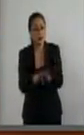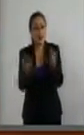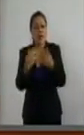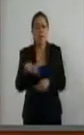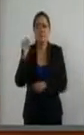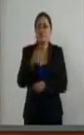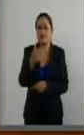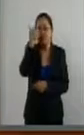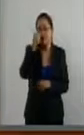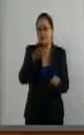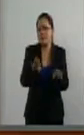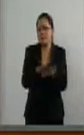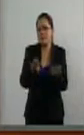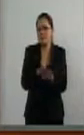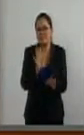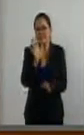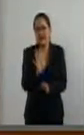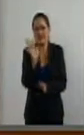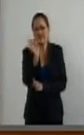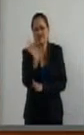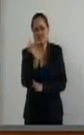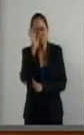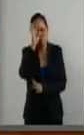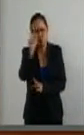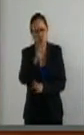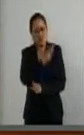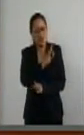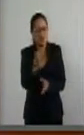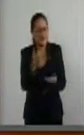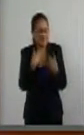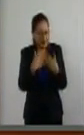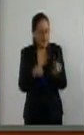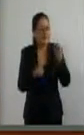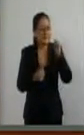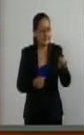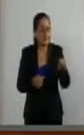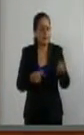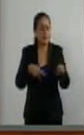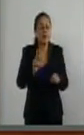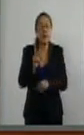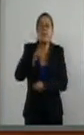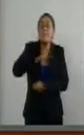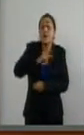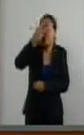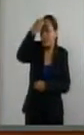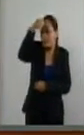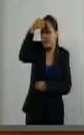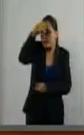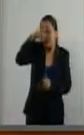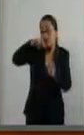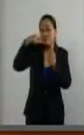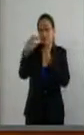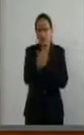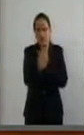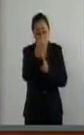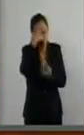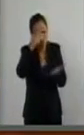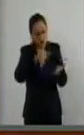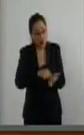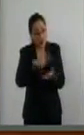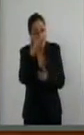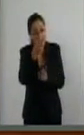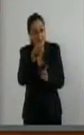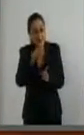podría entenderse de alguna manera. Pero desde mi punto de vista, esa forma